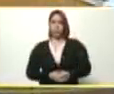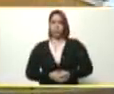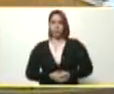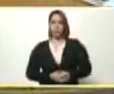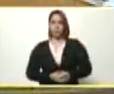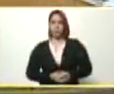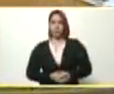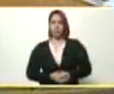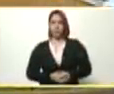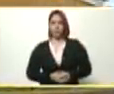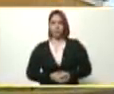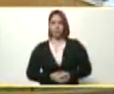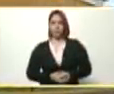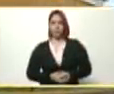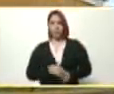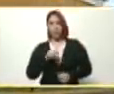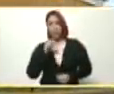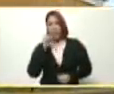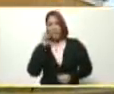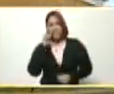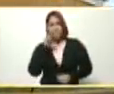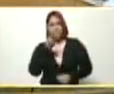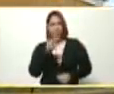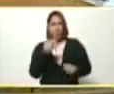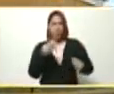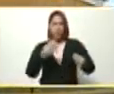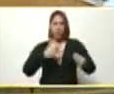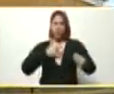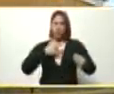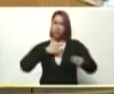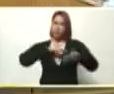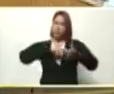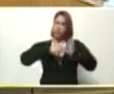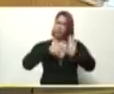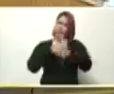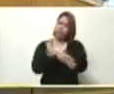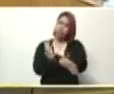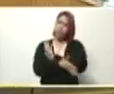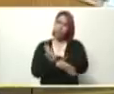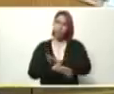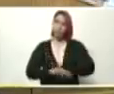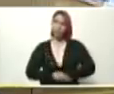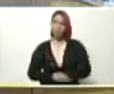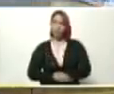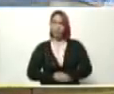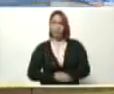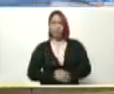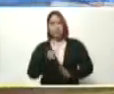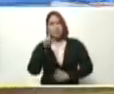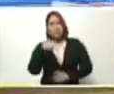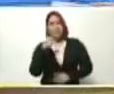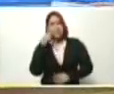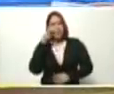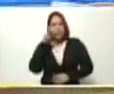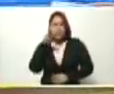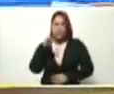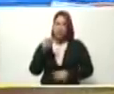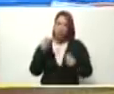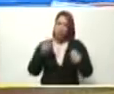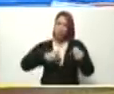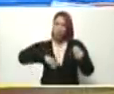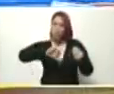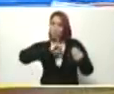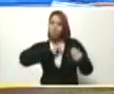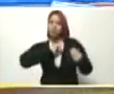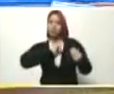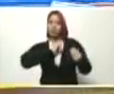desde el punto de vista simbólico, desde el punto de vista de la identidad nacional,